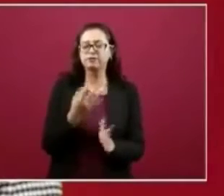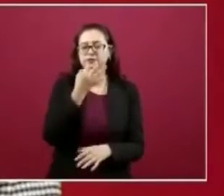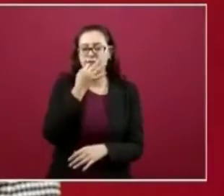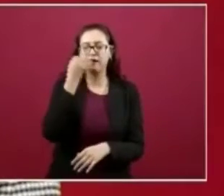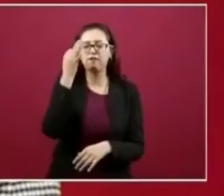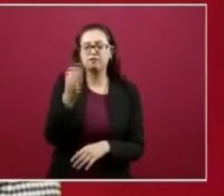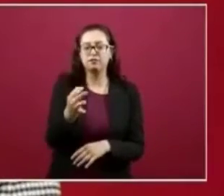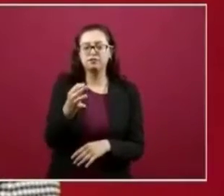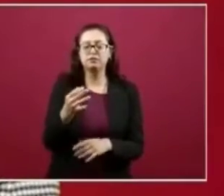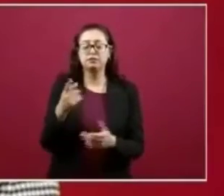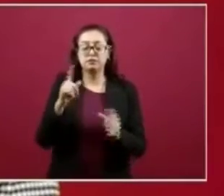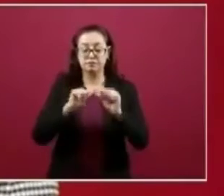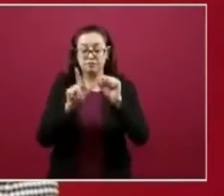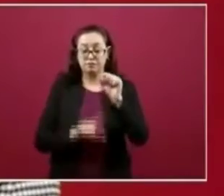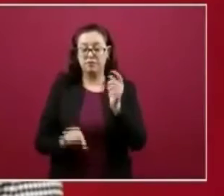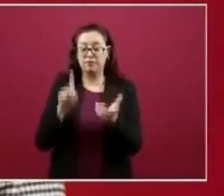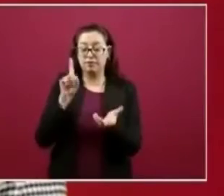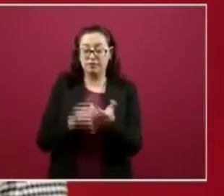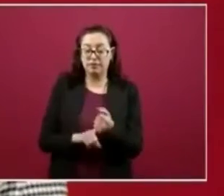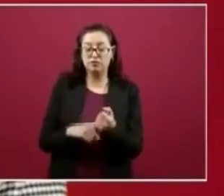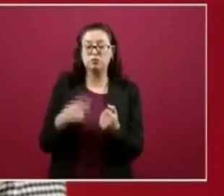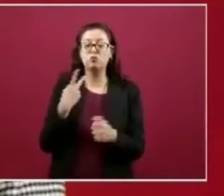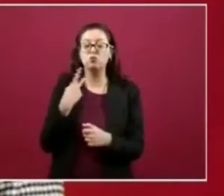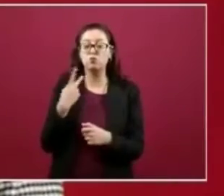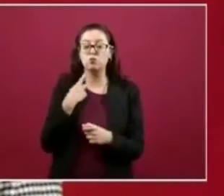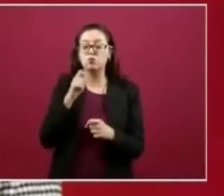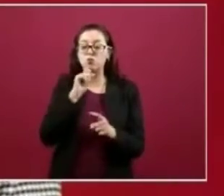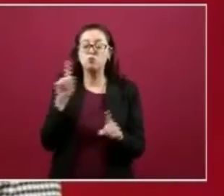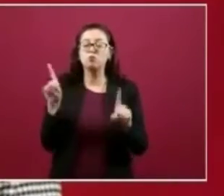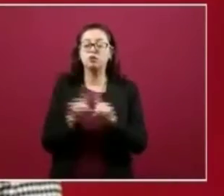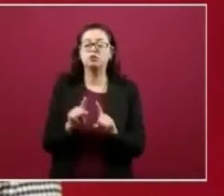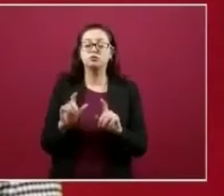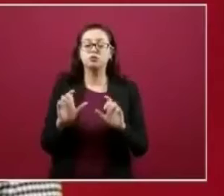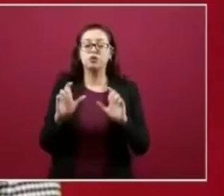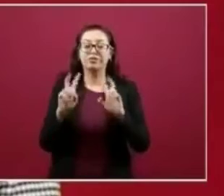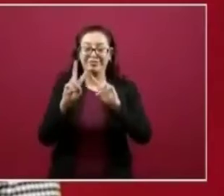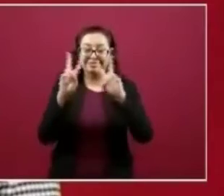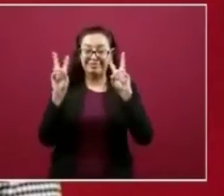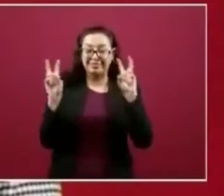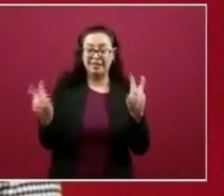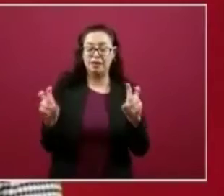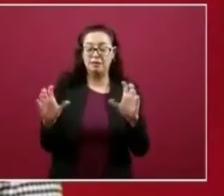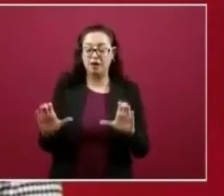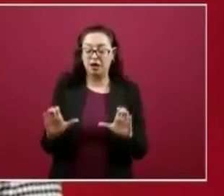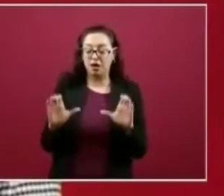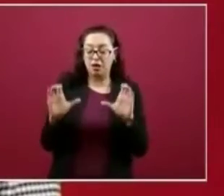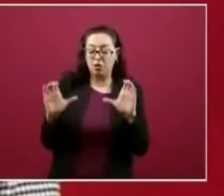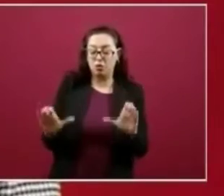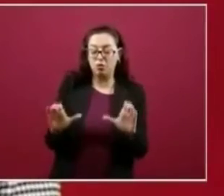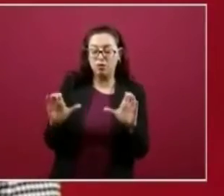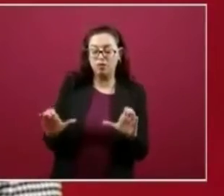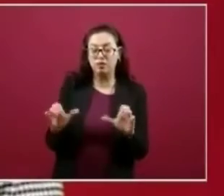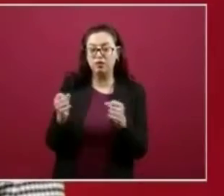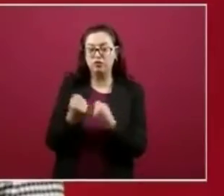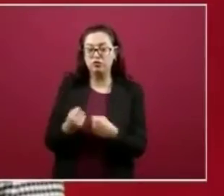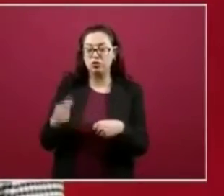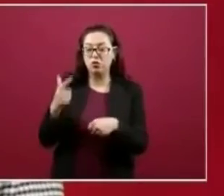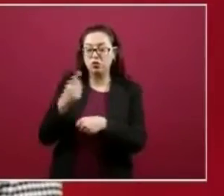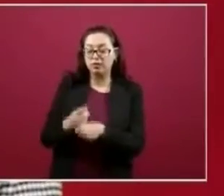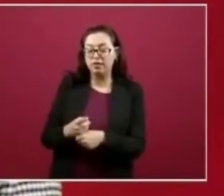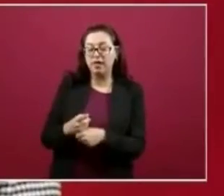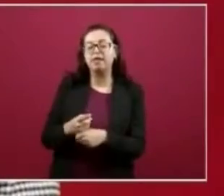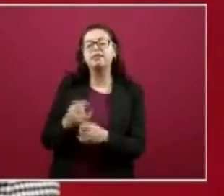de la política interior, la política en materia de seguridad y justicia también debe de tener una mirada y un rostro de mujer, pues